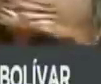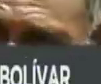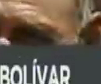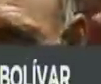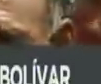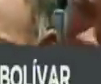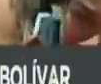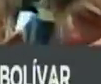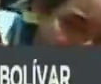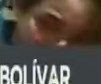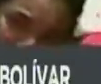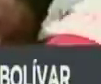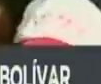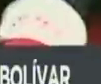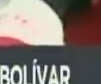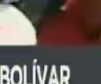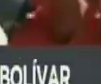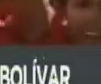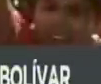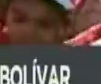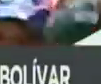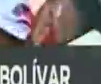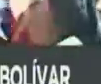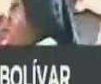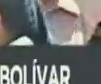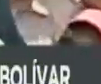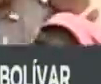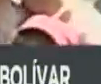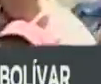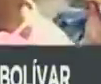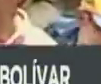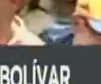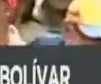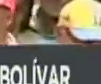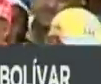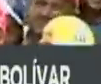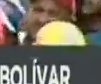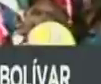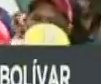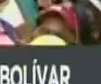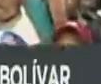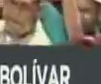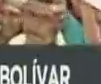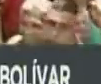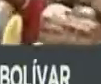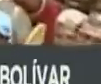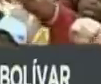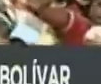patriotas? ¿Dónde está la juventud revolucionaria?